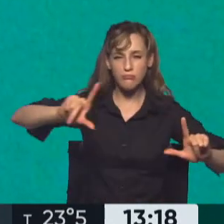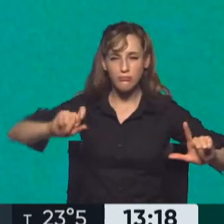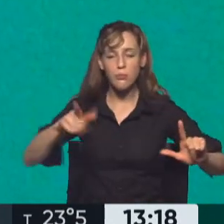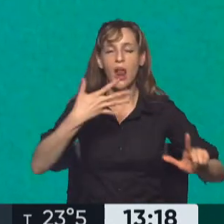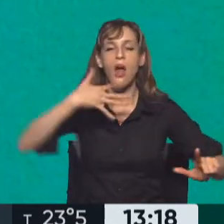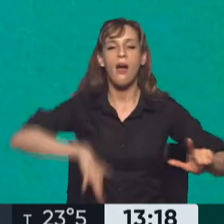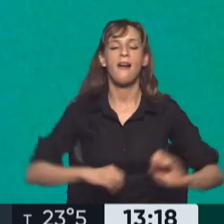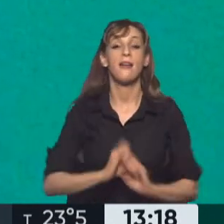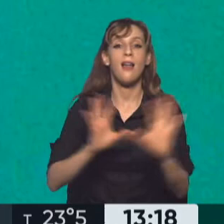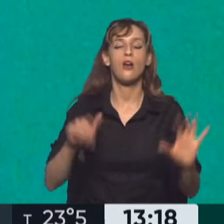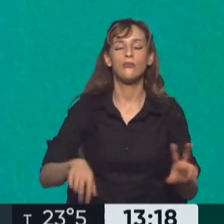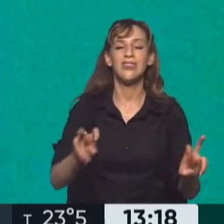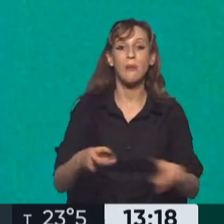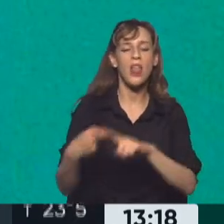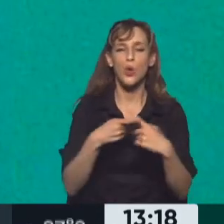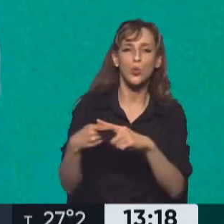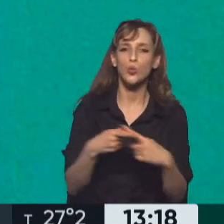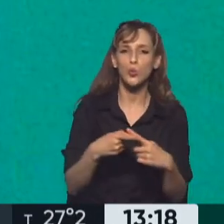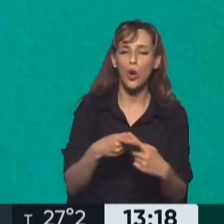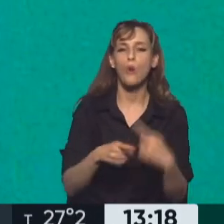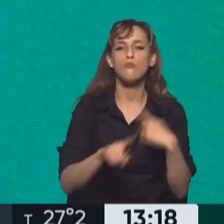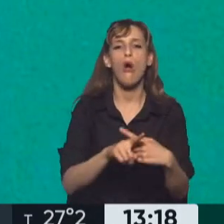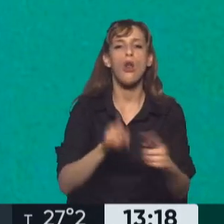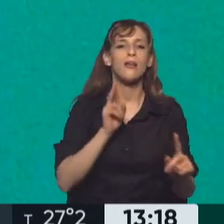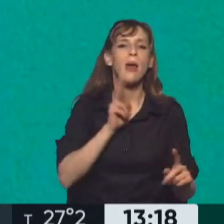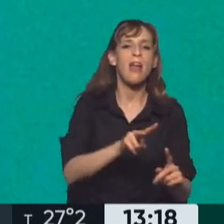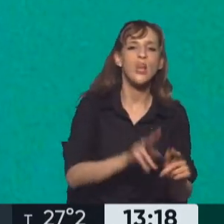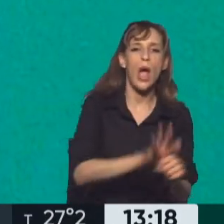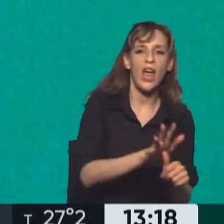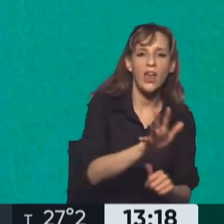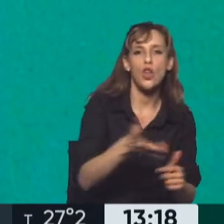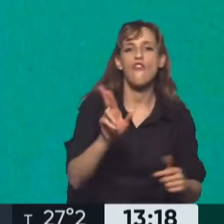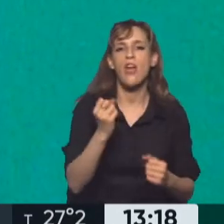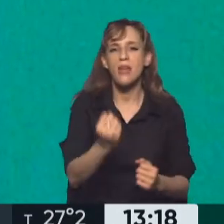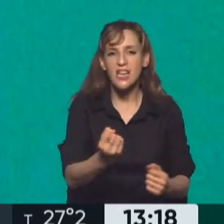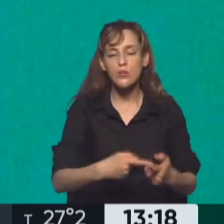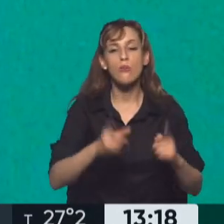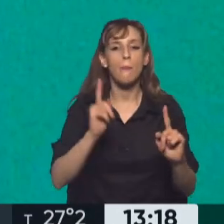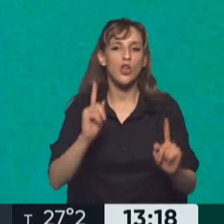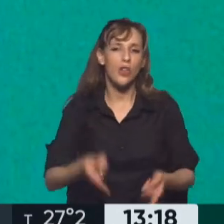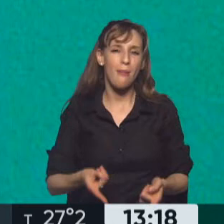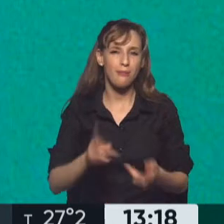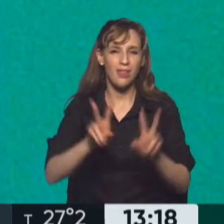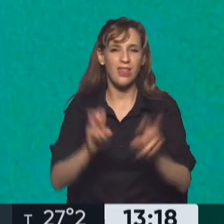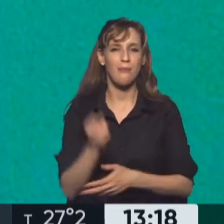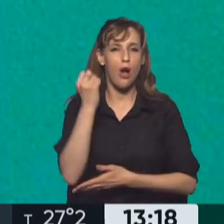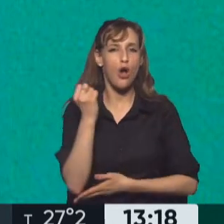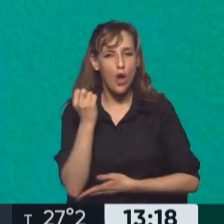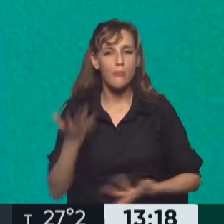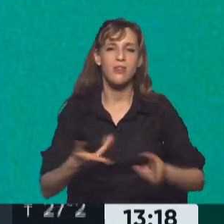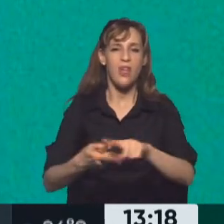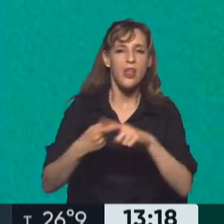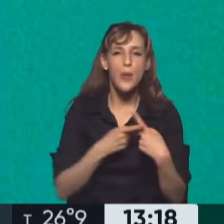las discusiones que damos, ya sea desde la perspectiva de género, desde el feminismo, pero también desde particularmente la economía, los